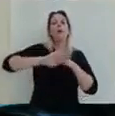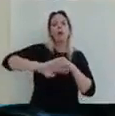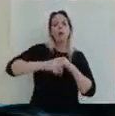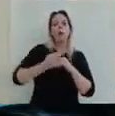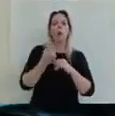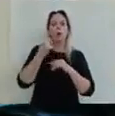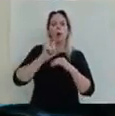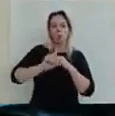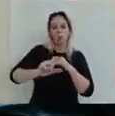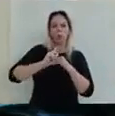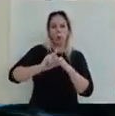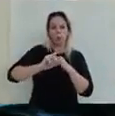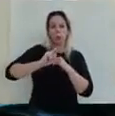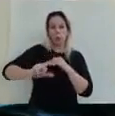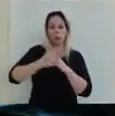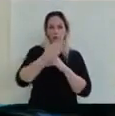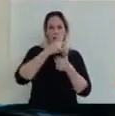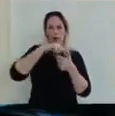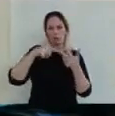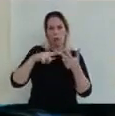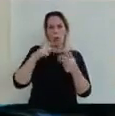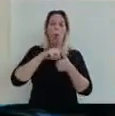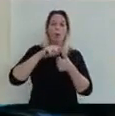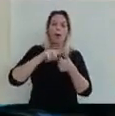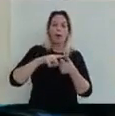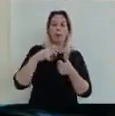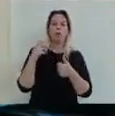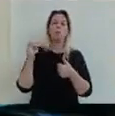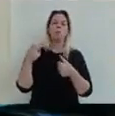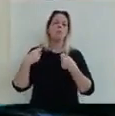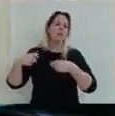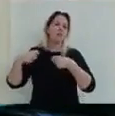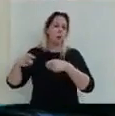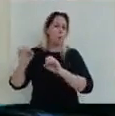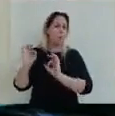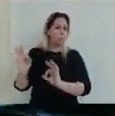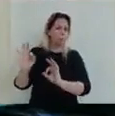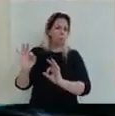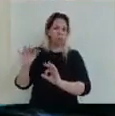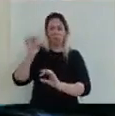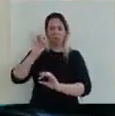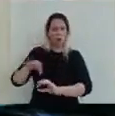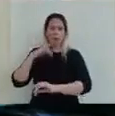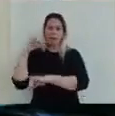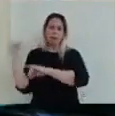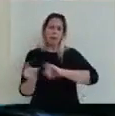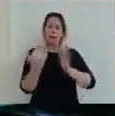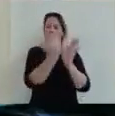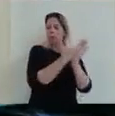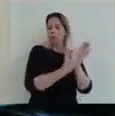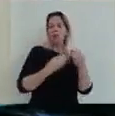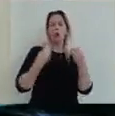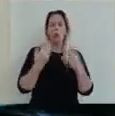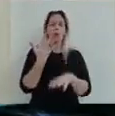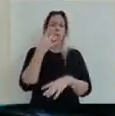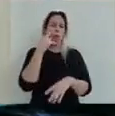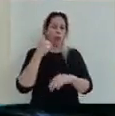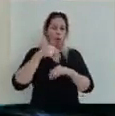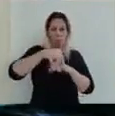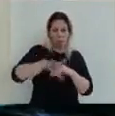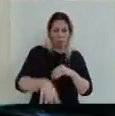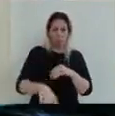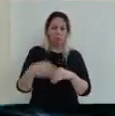tendría que haber problema, porque si ya se gastó, tienen que nada más hacer un detalle. Creo que 5 días hábiles son suficientes